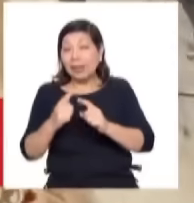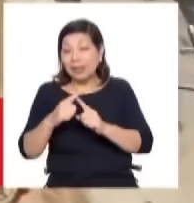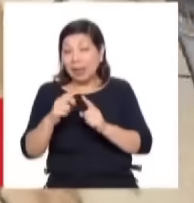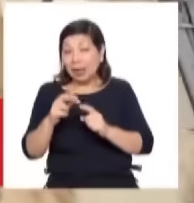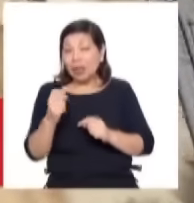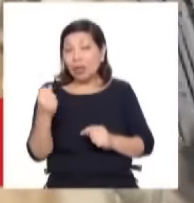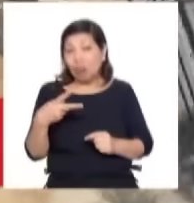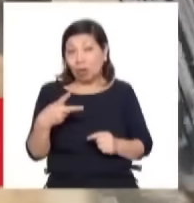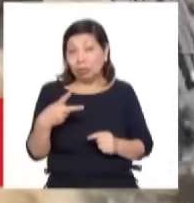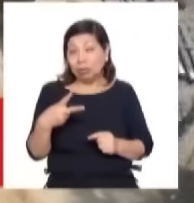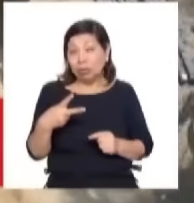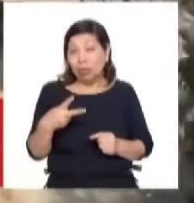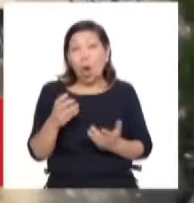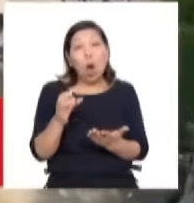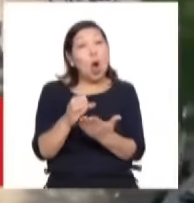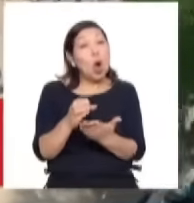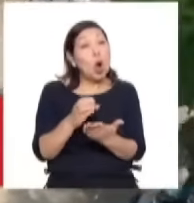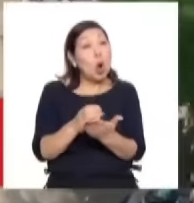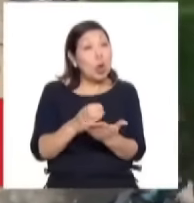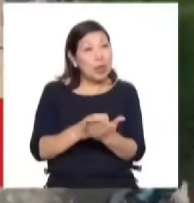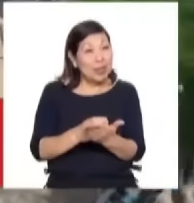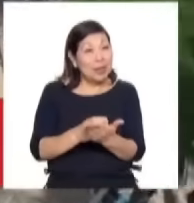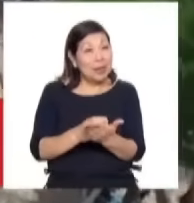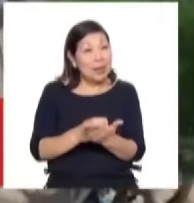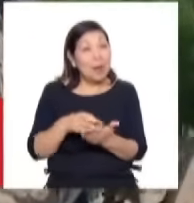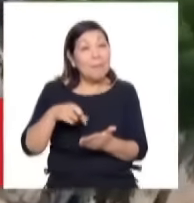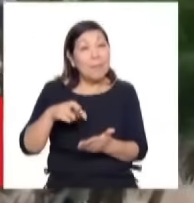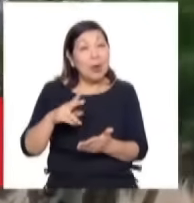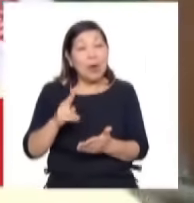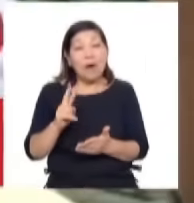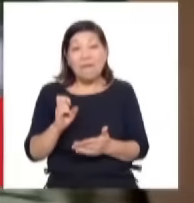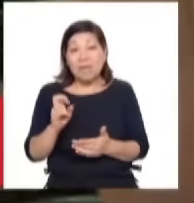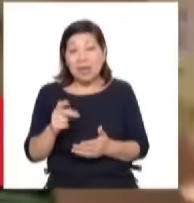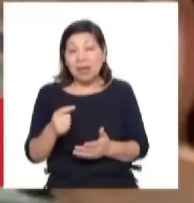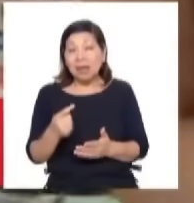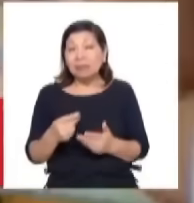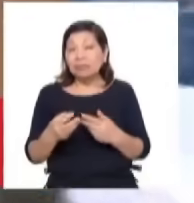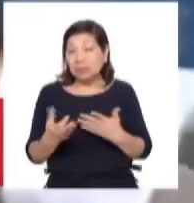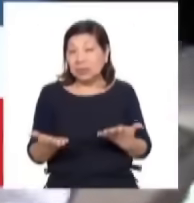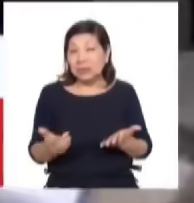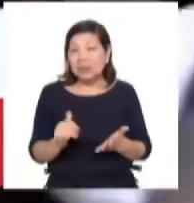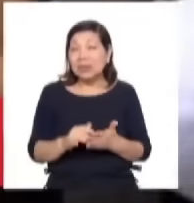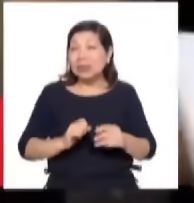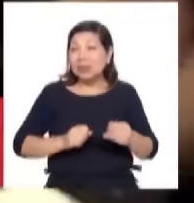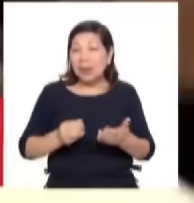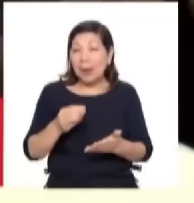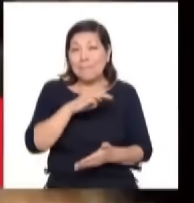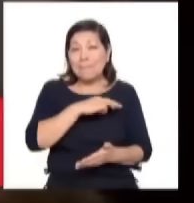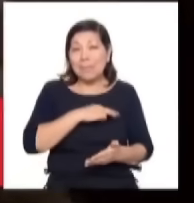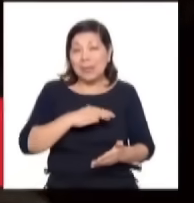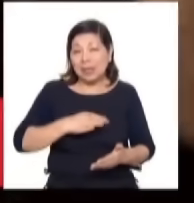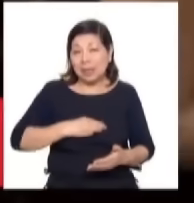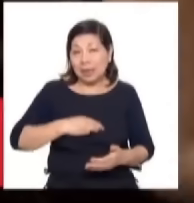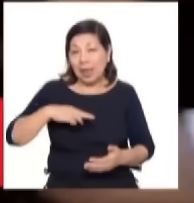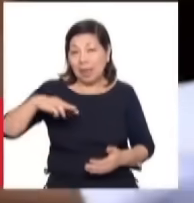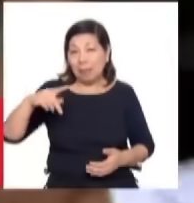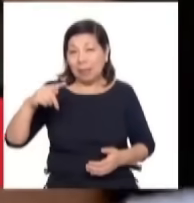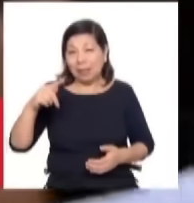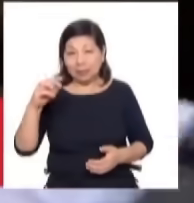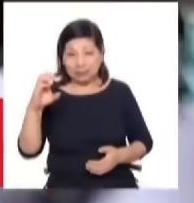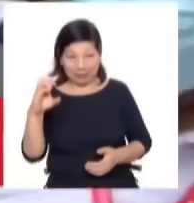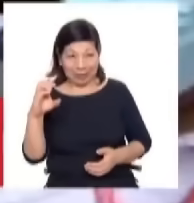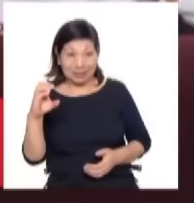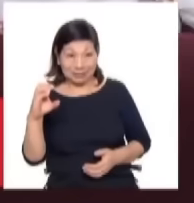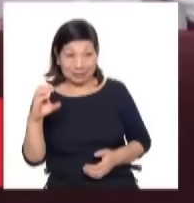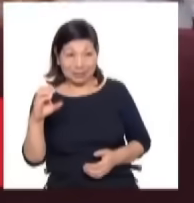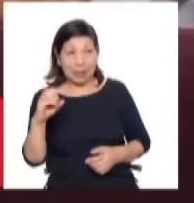II en procesos de contratación realizados por Provías Descentralizado, unidad adscrita al Ministerio de Transportes y